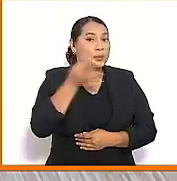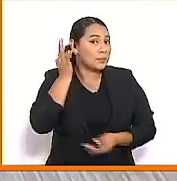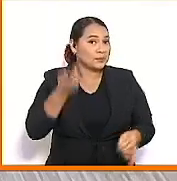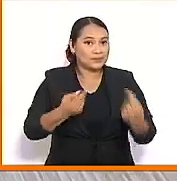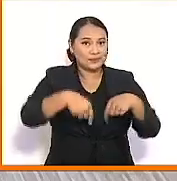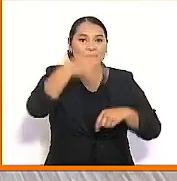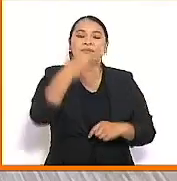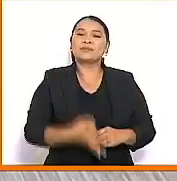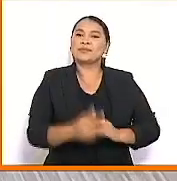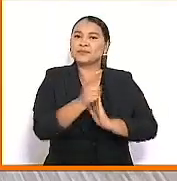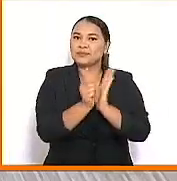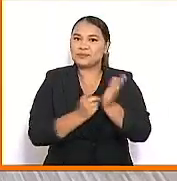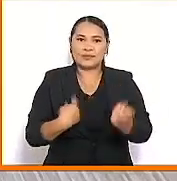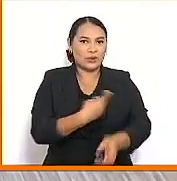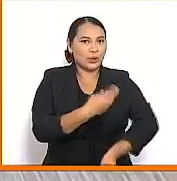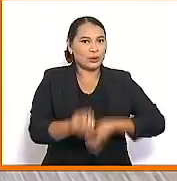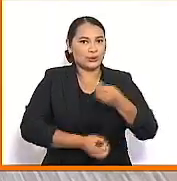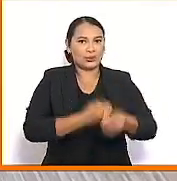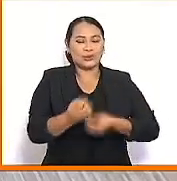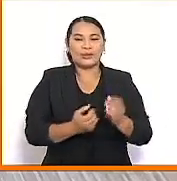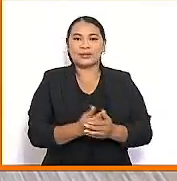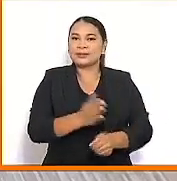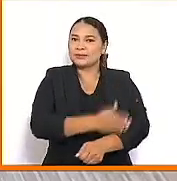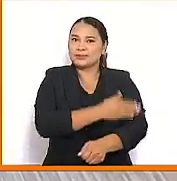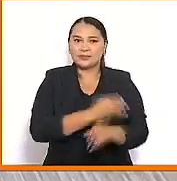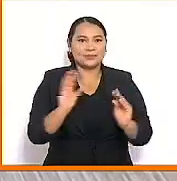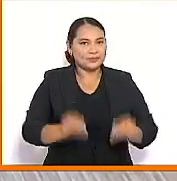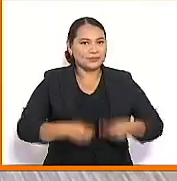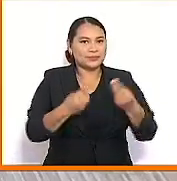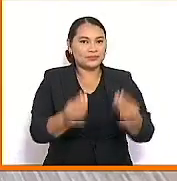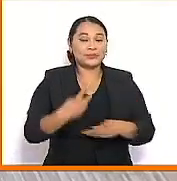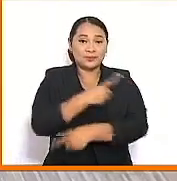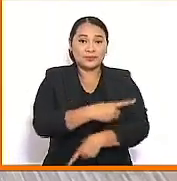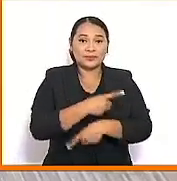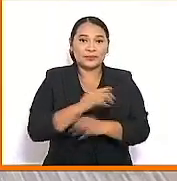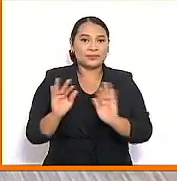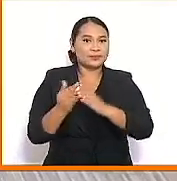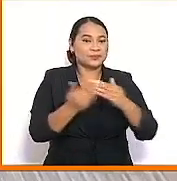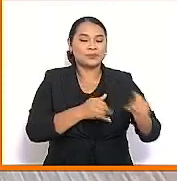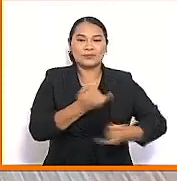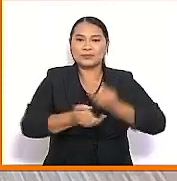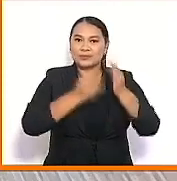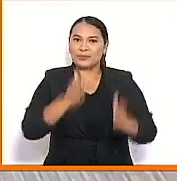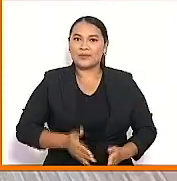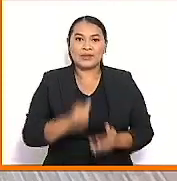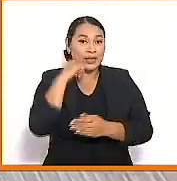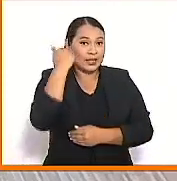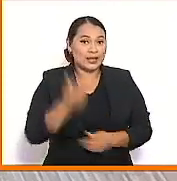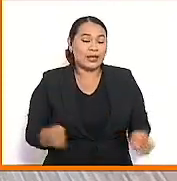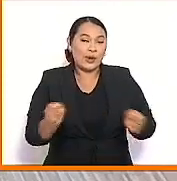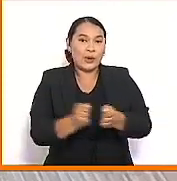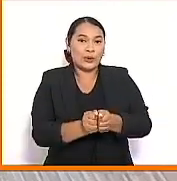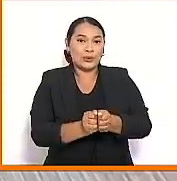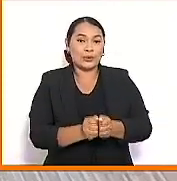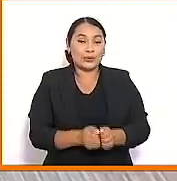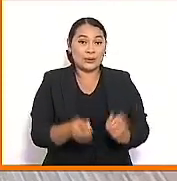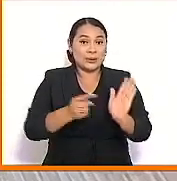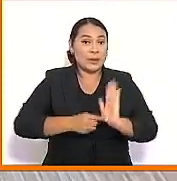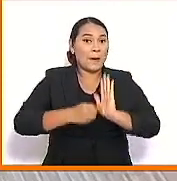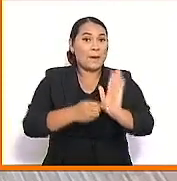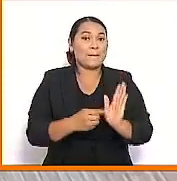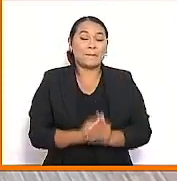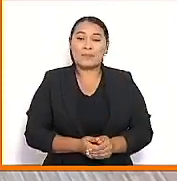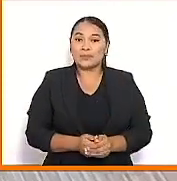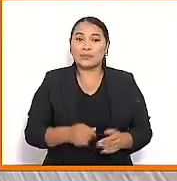certificar cada uno de nuestros sorteos. Antes de llevarte la diversión hasta tu hogar, querido jugador, quiero que nos acompañes a presenciar